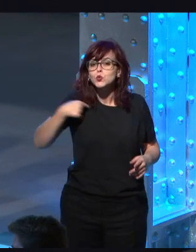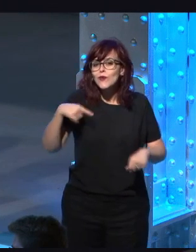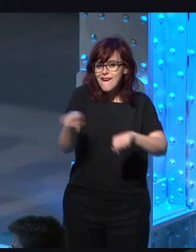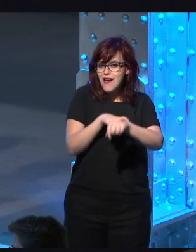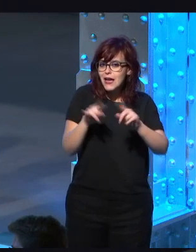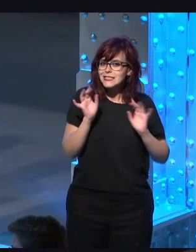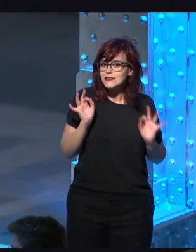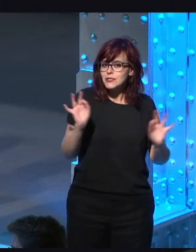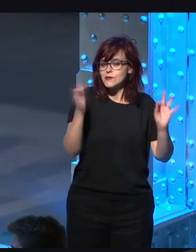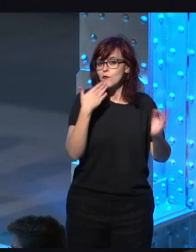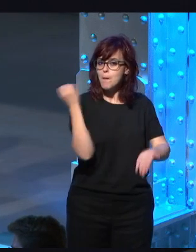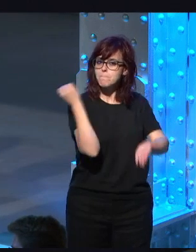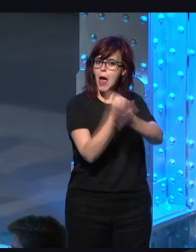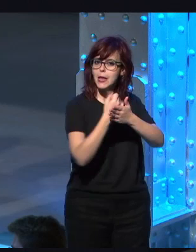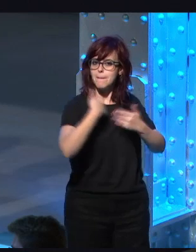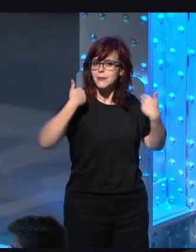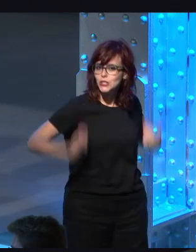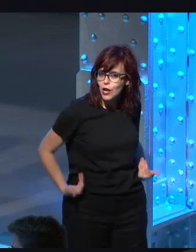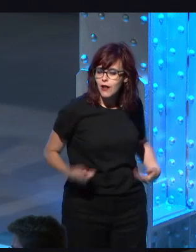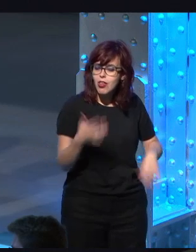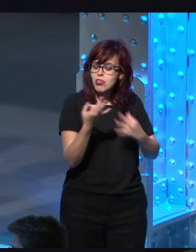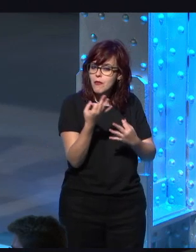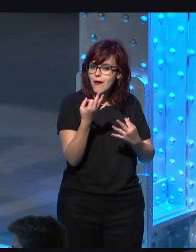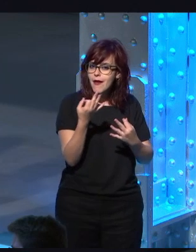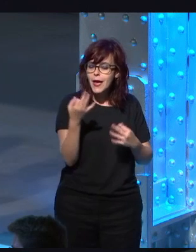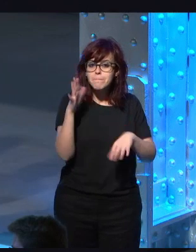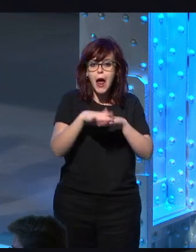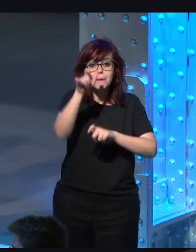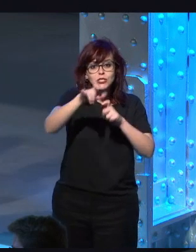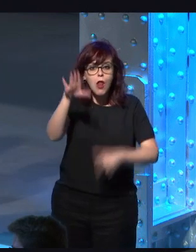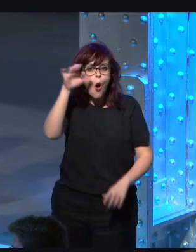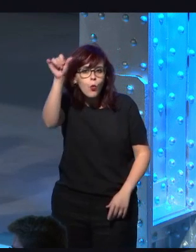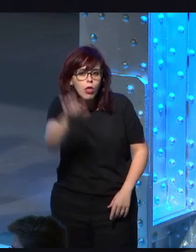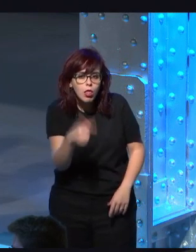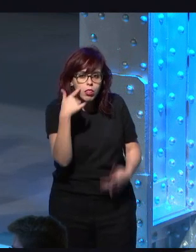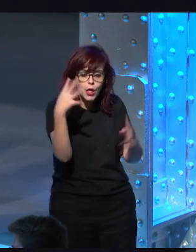o lo que aportas o tu capacidad de transformación de esa audiencia